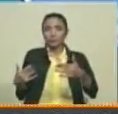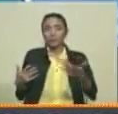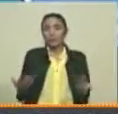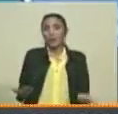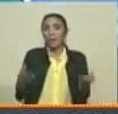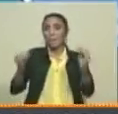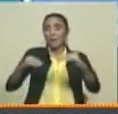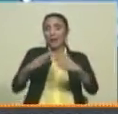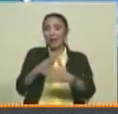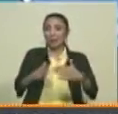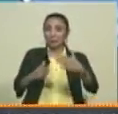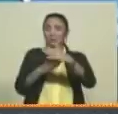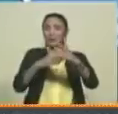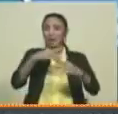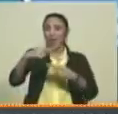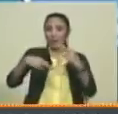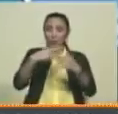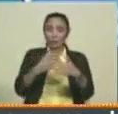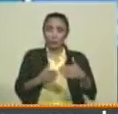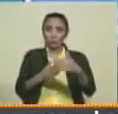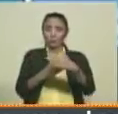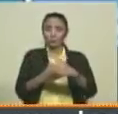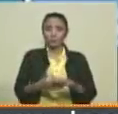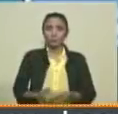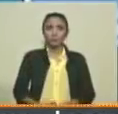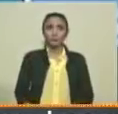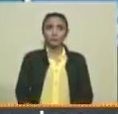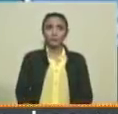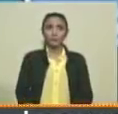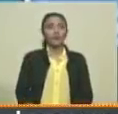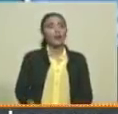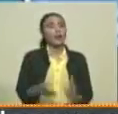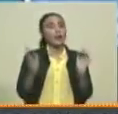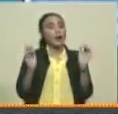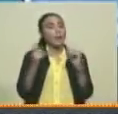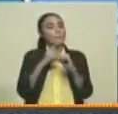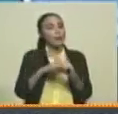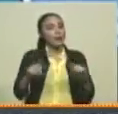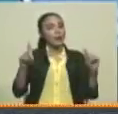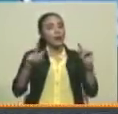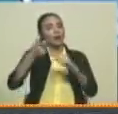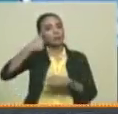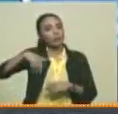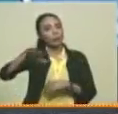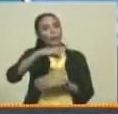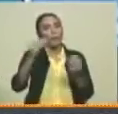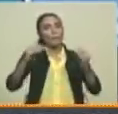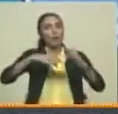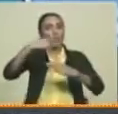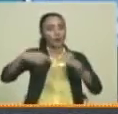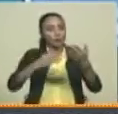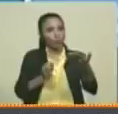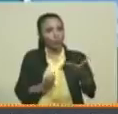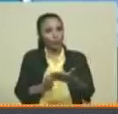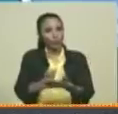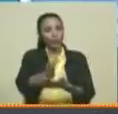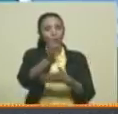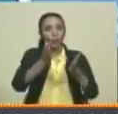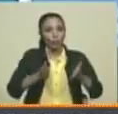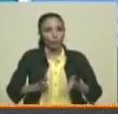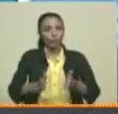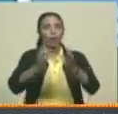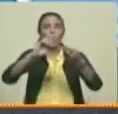habrá contrarrevolución. Pero si la revolución y el pueblo avanzan, habrá paz, habrá